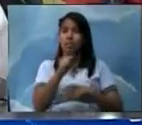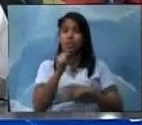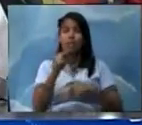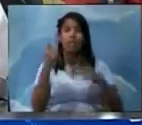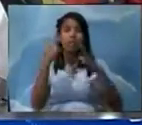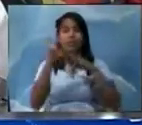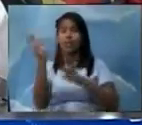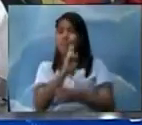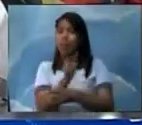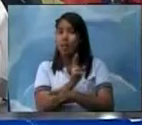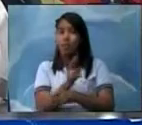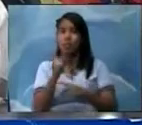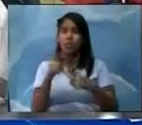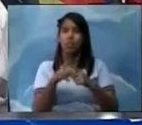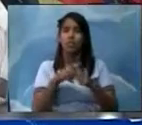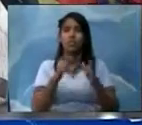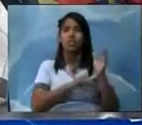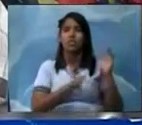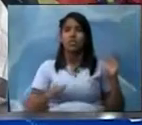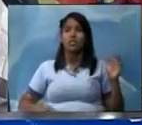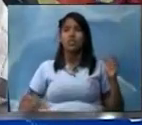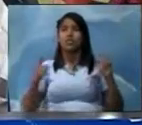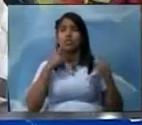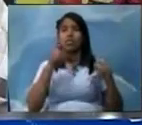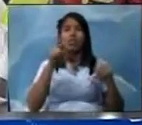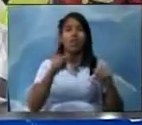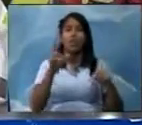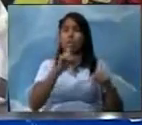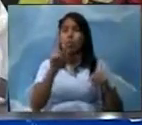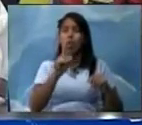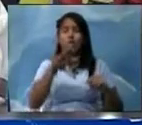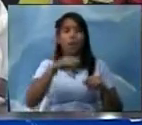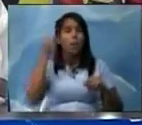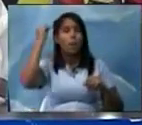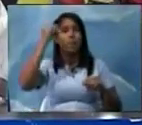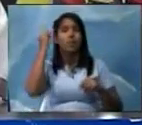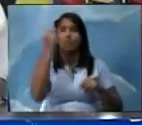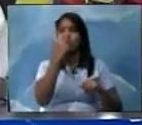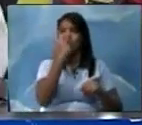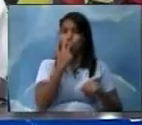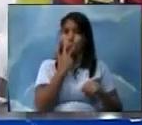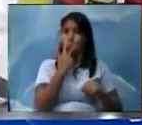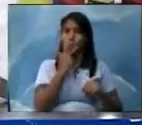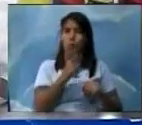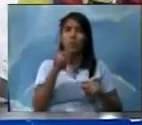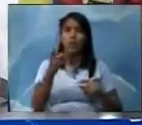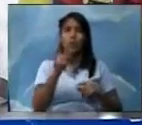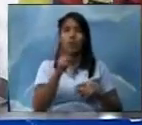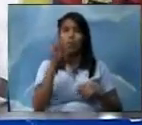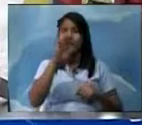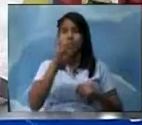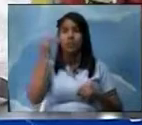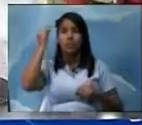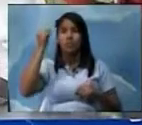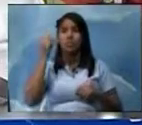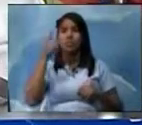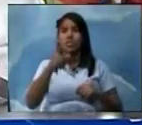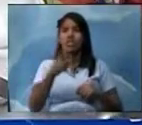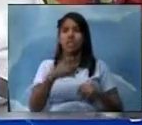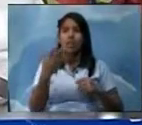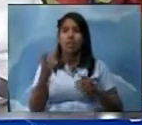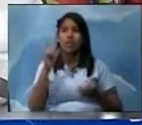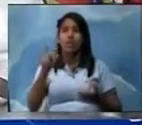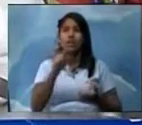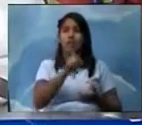qué calculador pero el señor dijo él no estaba pensando en los pobres él no estaba pensando en